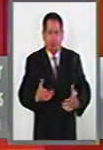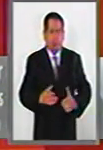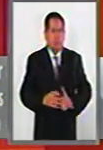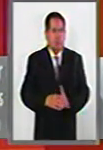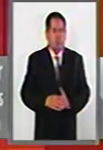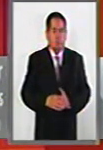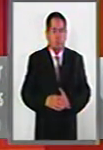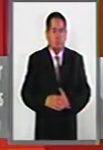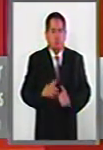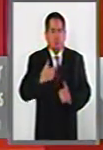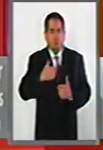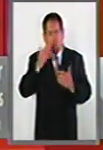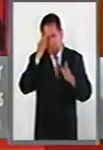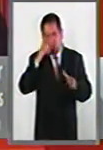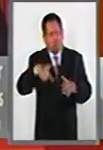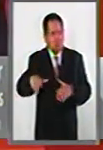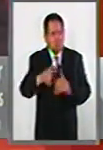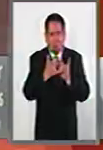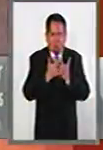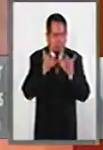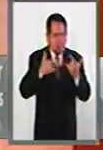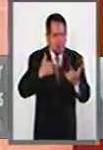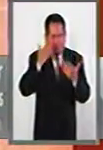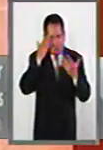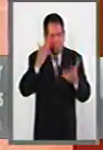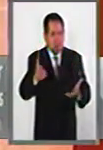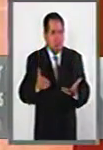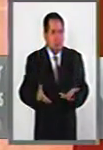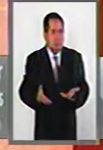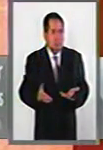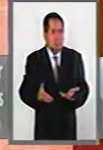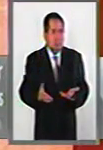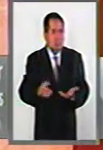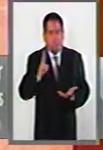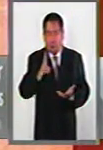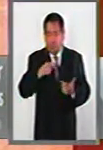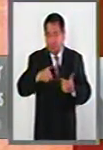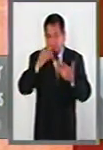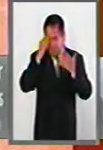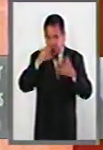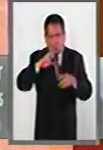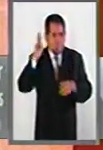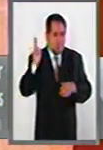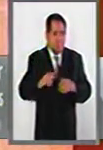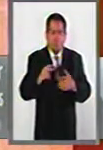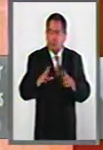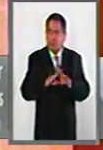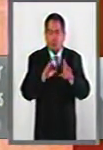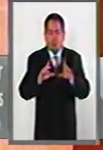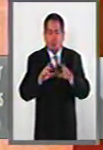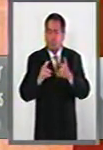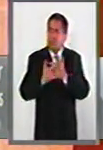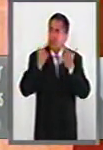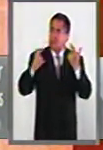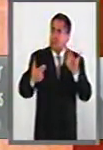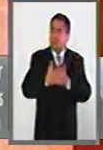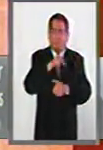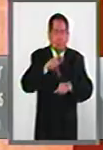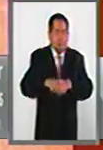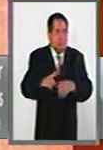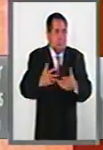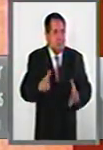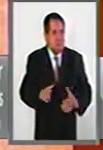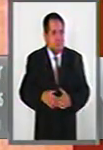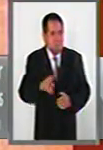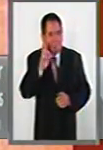Es un desconocimiento de la historia, es un desconocimiento de la realidad nacional, ¿verdad?